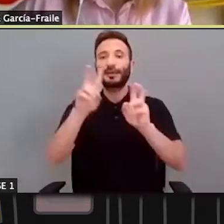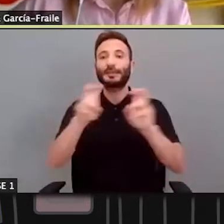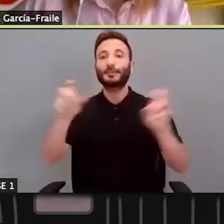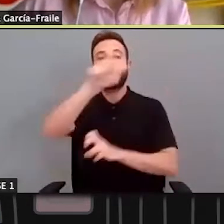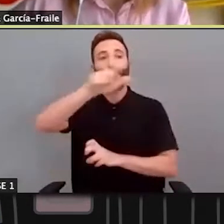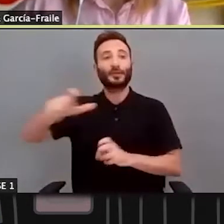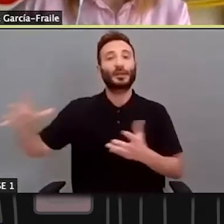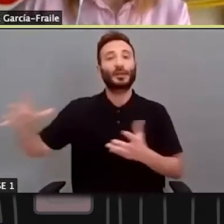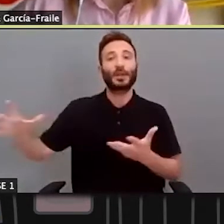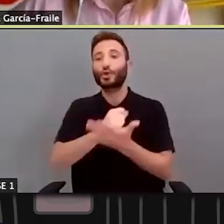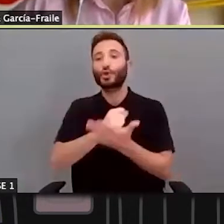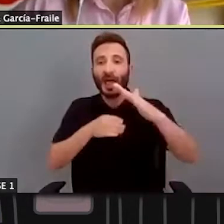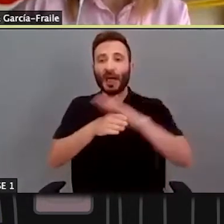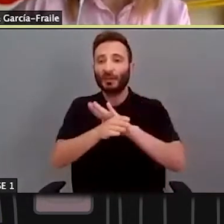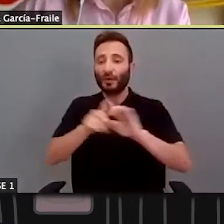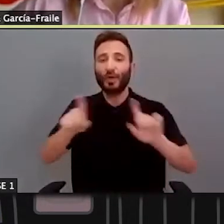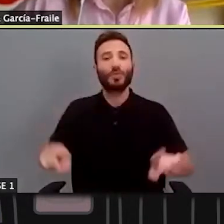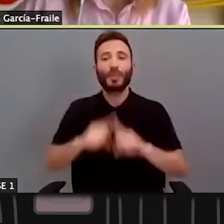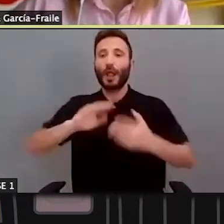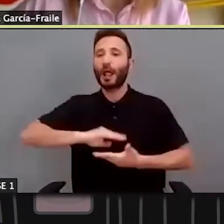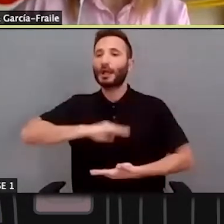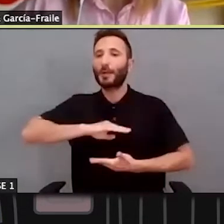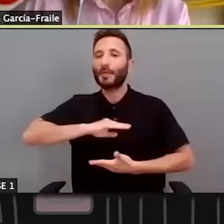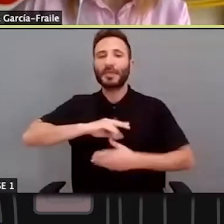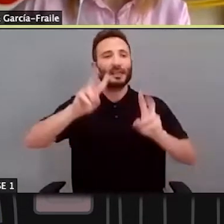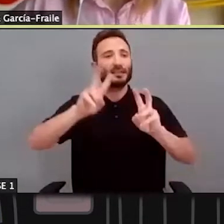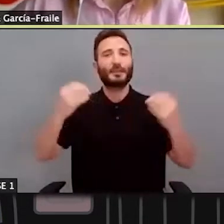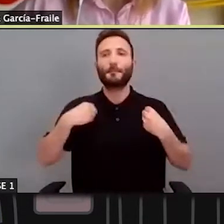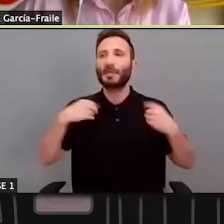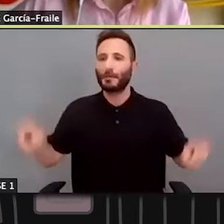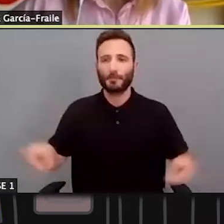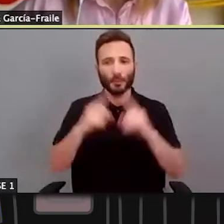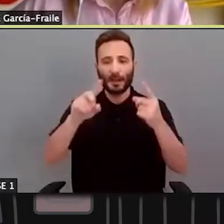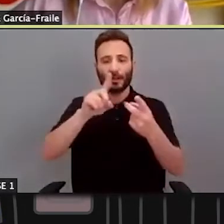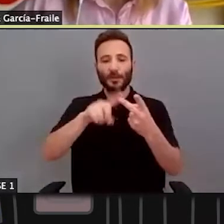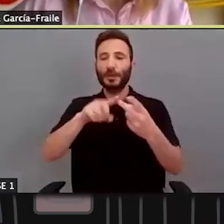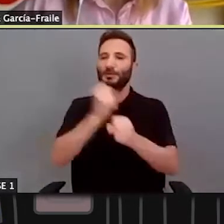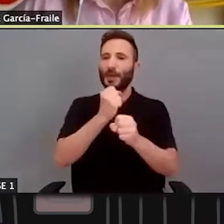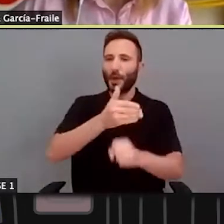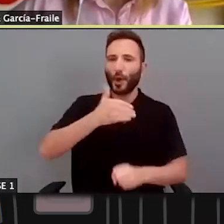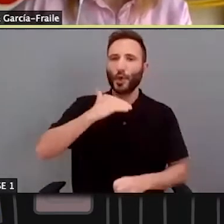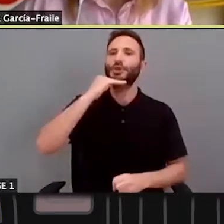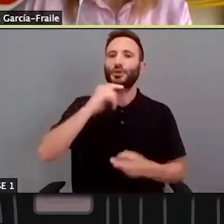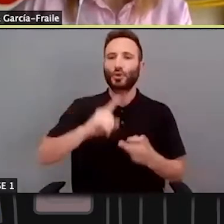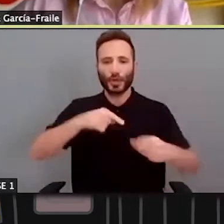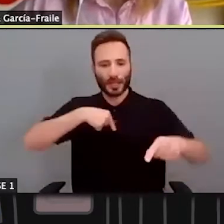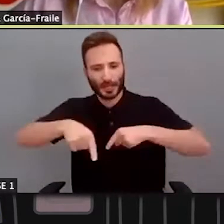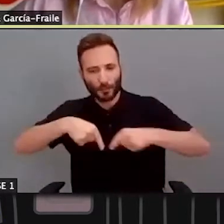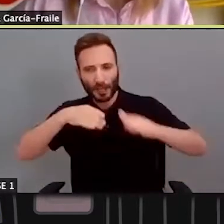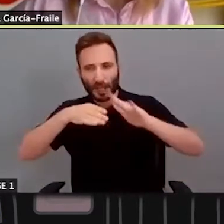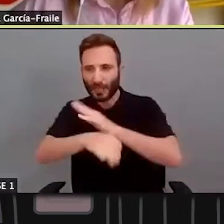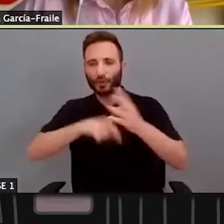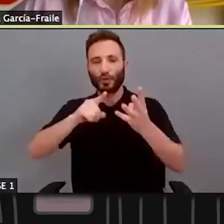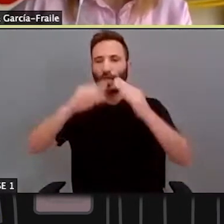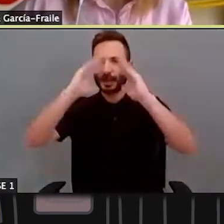personas, independientemente de sus capacidades, a todos los aspectos de la vida, a un trabajo digno, al transporte, a la vivienda. Todos ellos